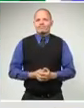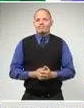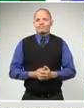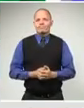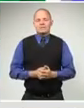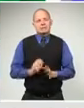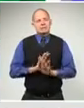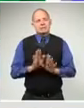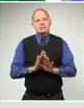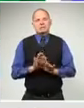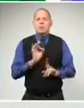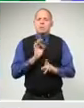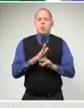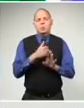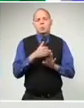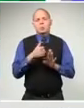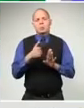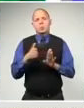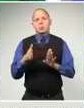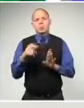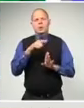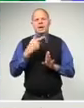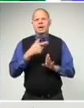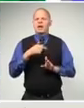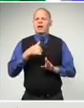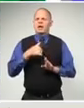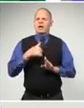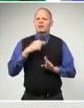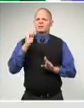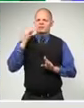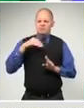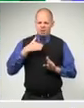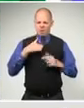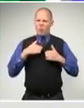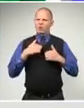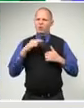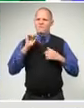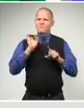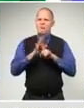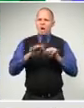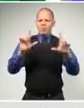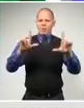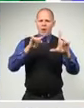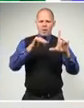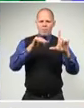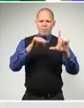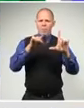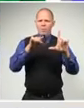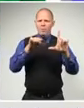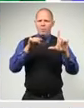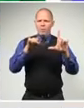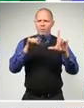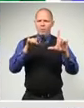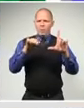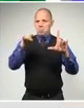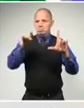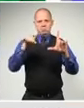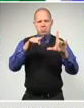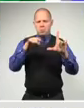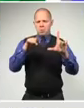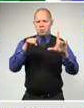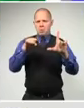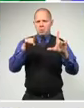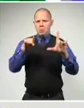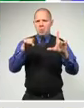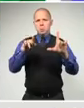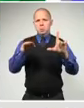de hacer un cuadro de bradicardia extrema, hace una parada cardíaca de la cual no fue posible su